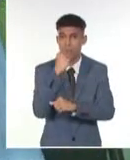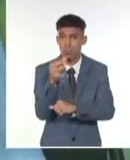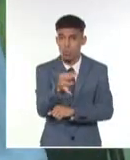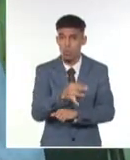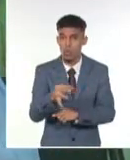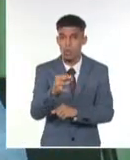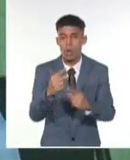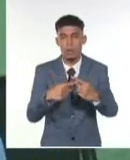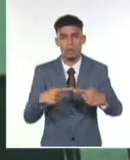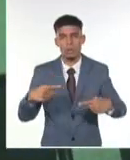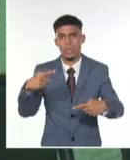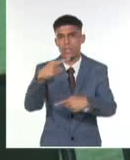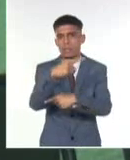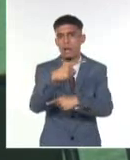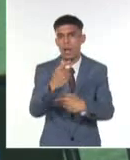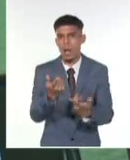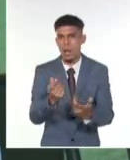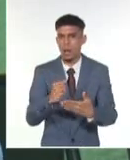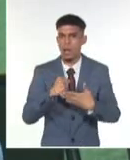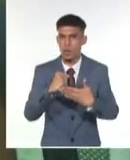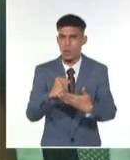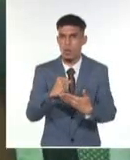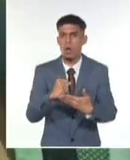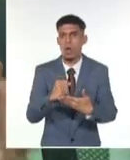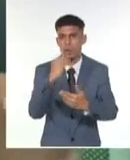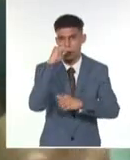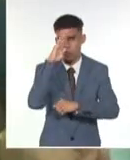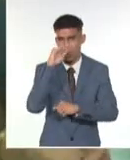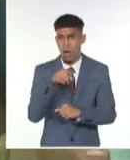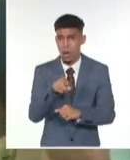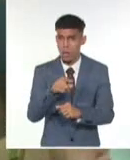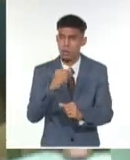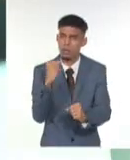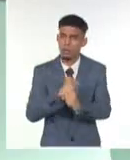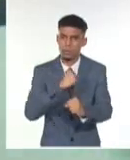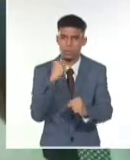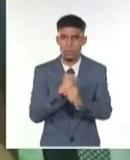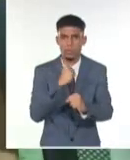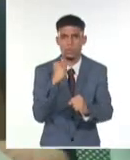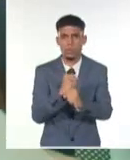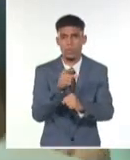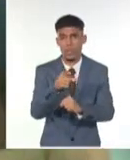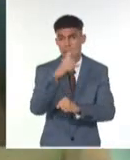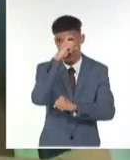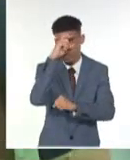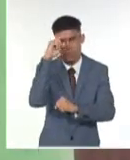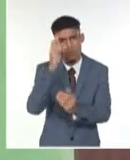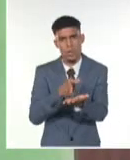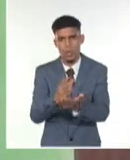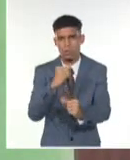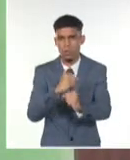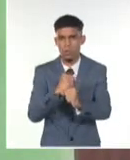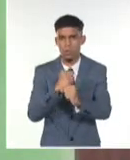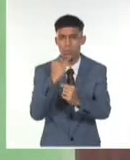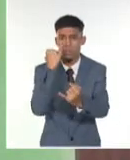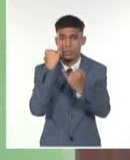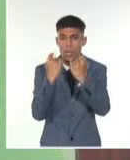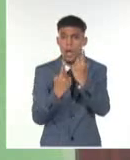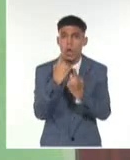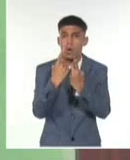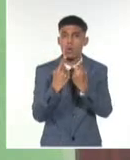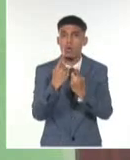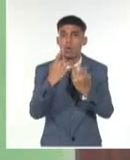un imperativo para el país. En este sentido, se trabaja en esta central provincia, donde se identifican productores líderes que